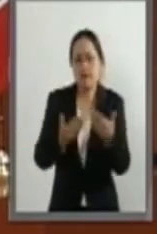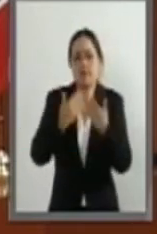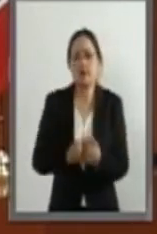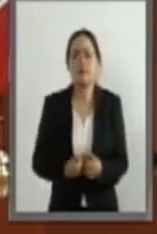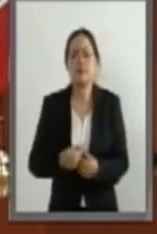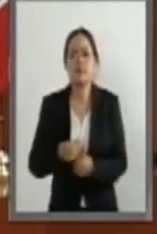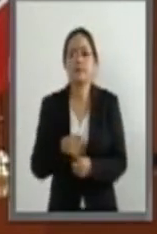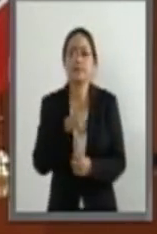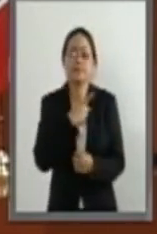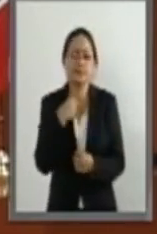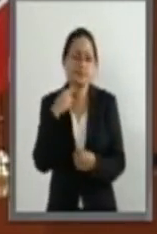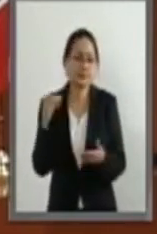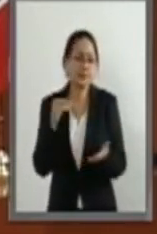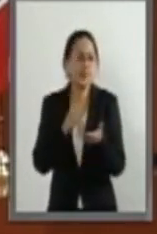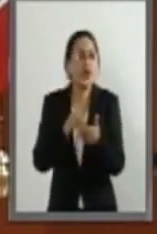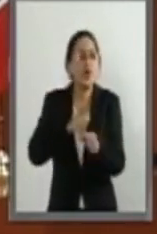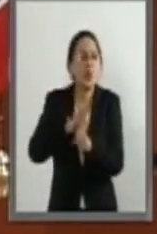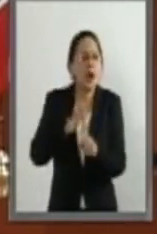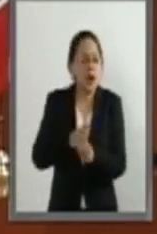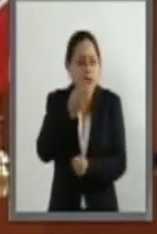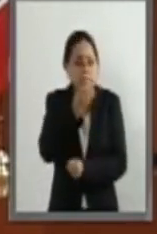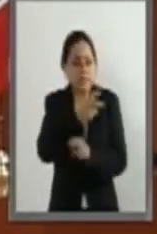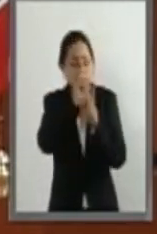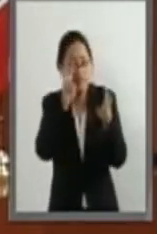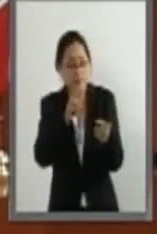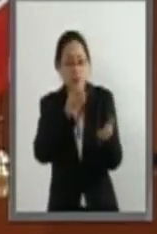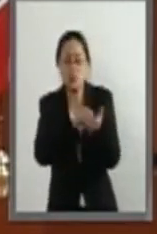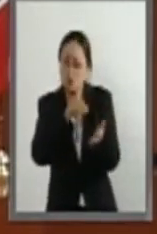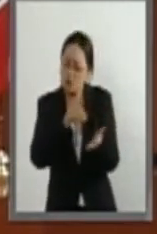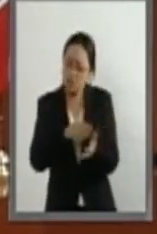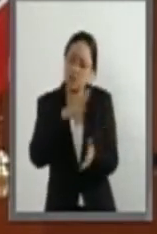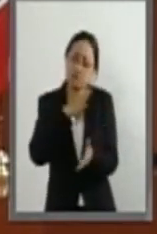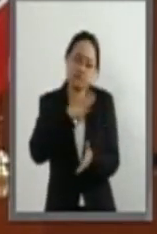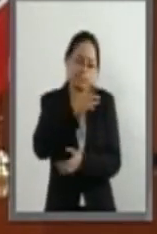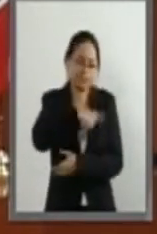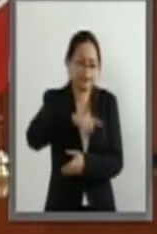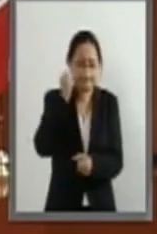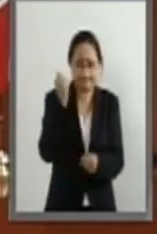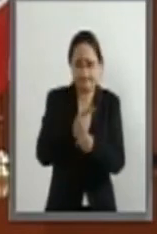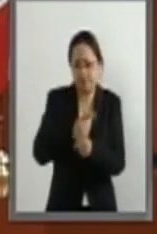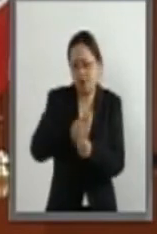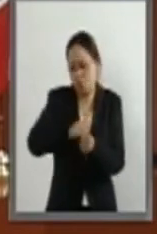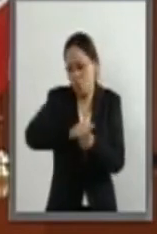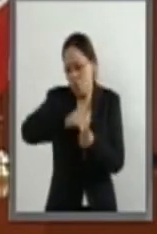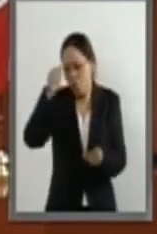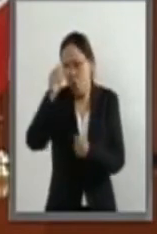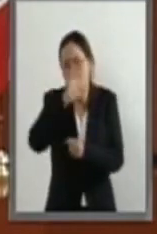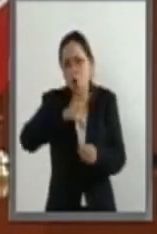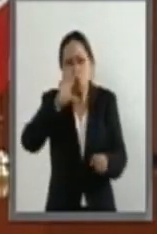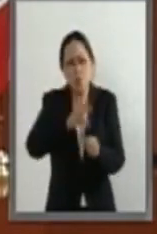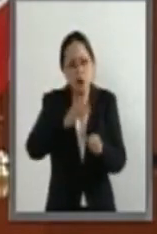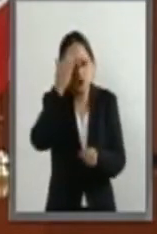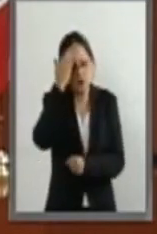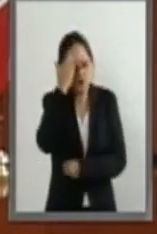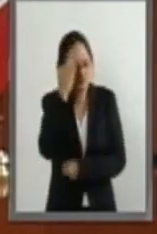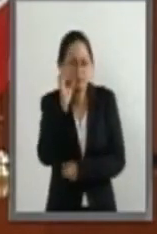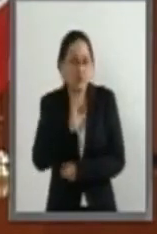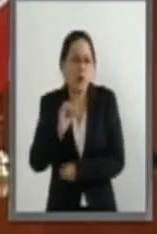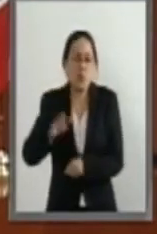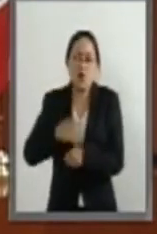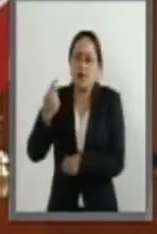añadir que en este tema oscuro aún es un campo desconocido por la compleja vida psicológica de los